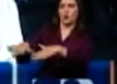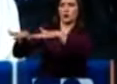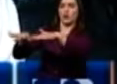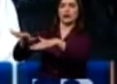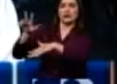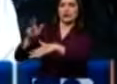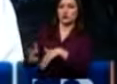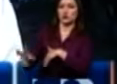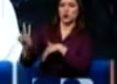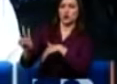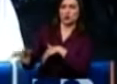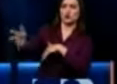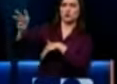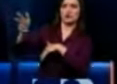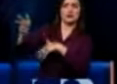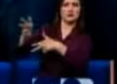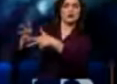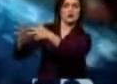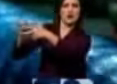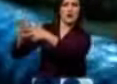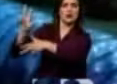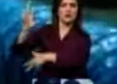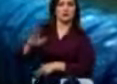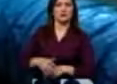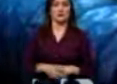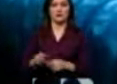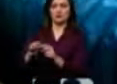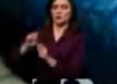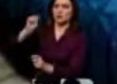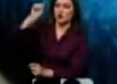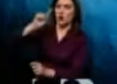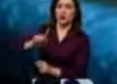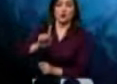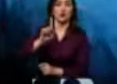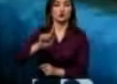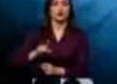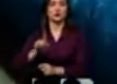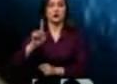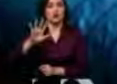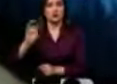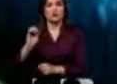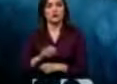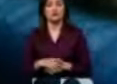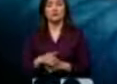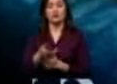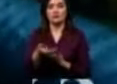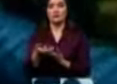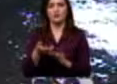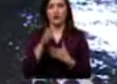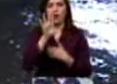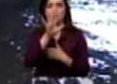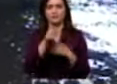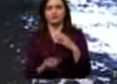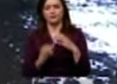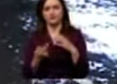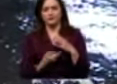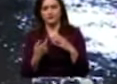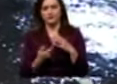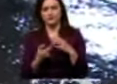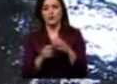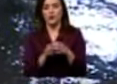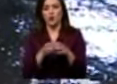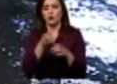a la altura de 1,50. Sin embargo, el domingo por la mañana, los bomberos llegaron con 5 motobombas de succión. Ayer